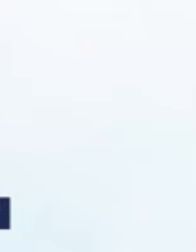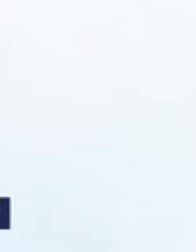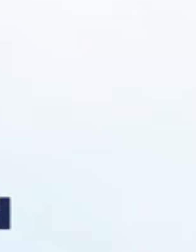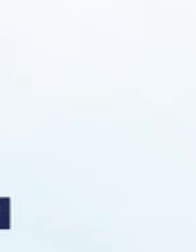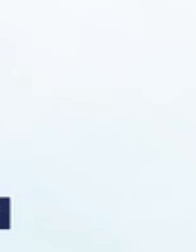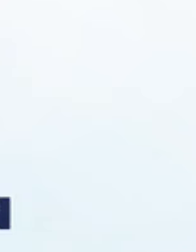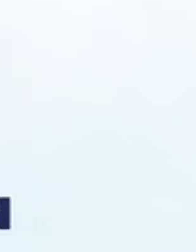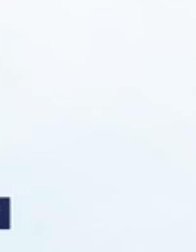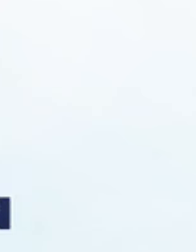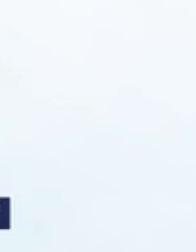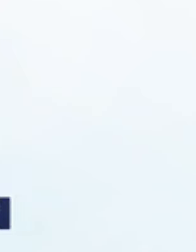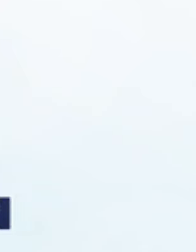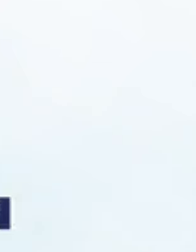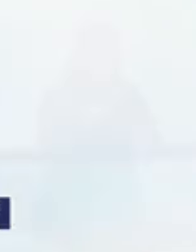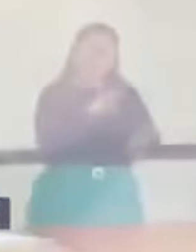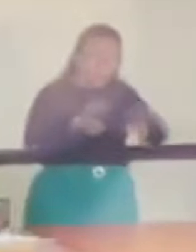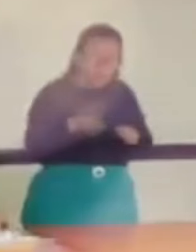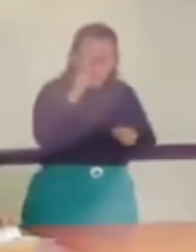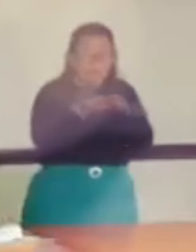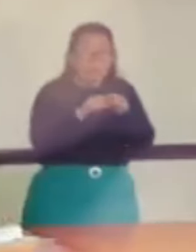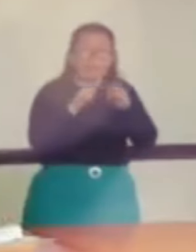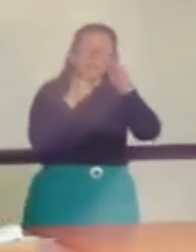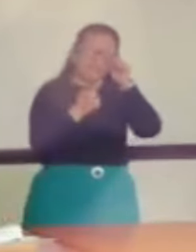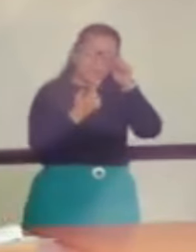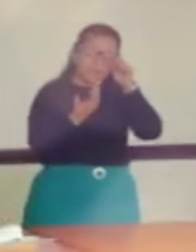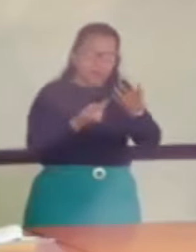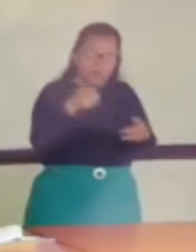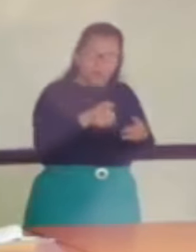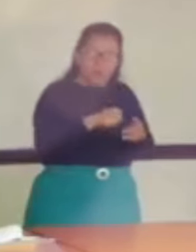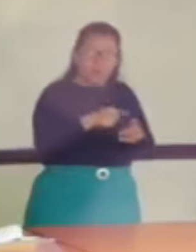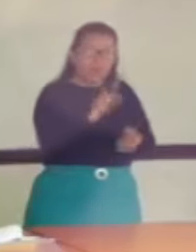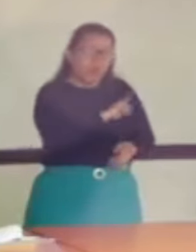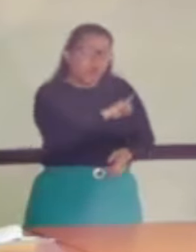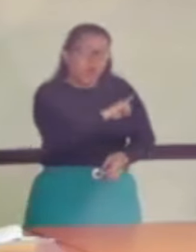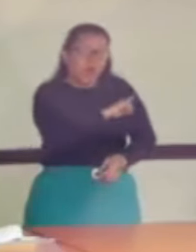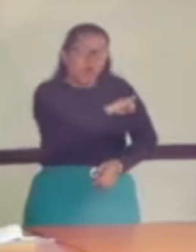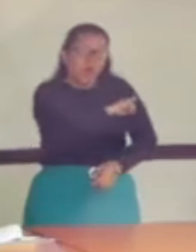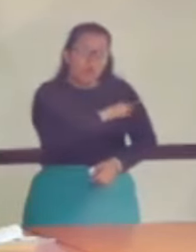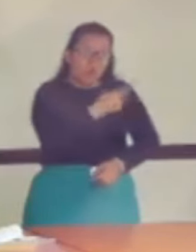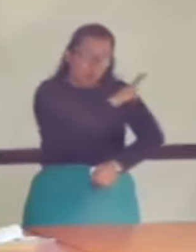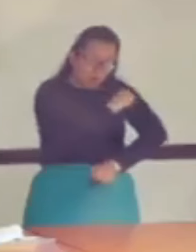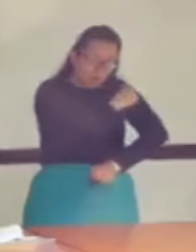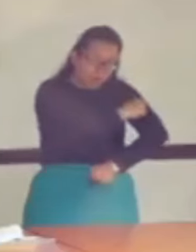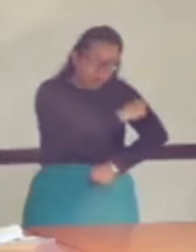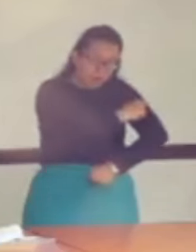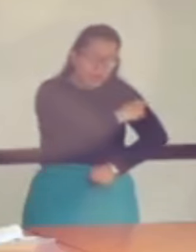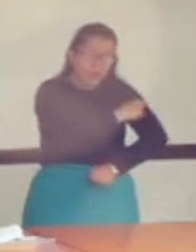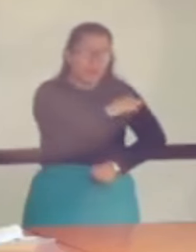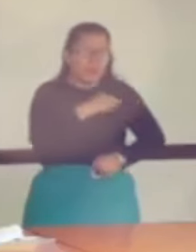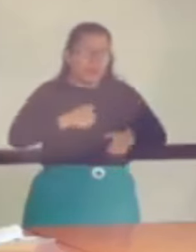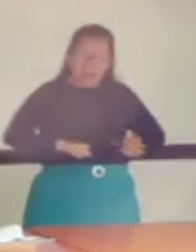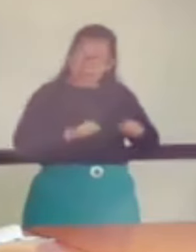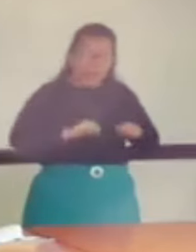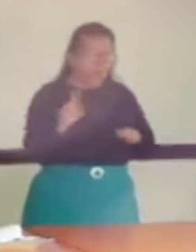pudimos establecer también que este es un patrón que no es exclusivo del hospital de Amatitlán, es algo que